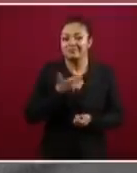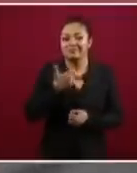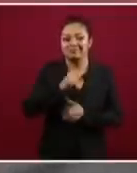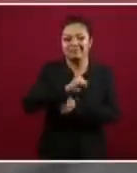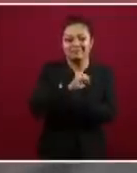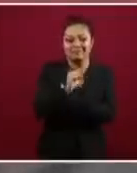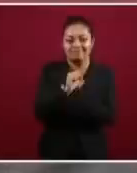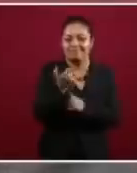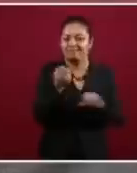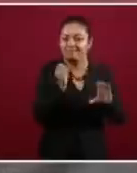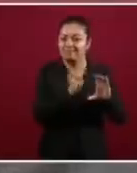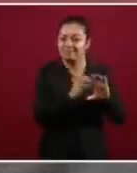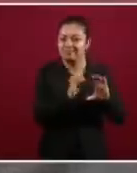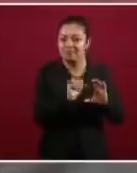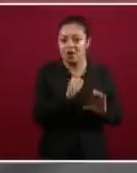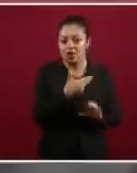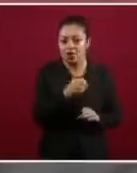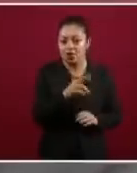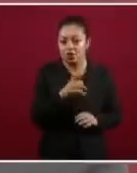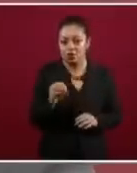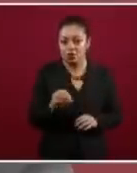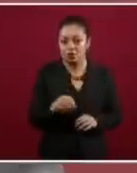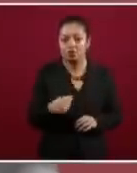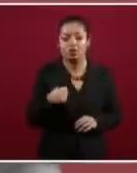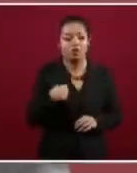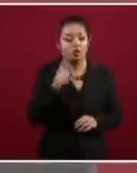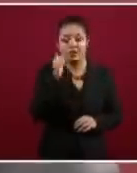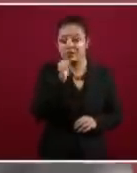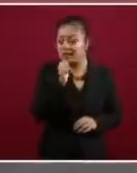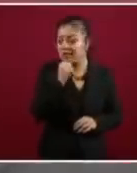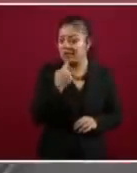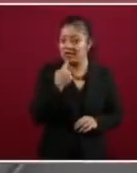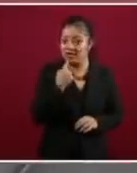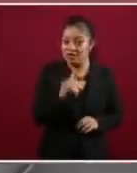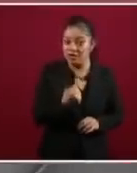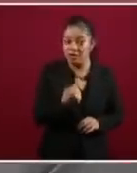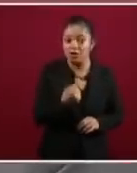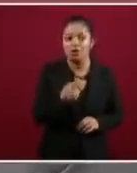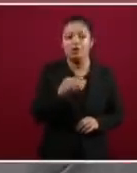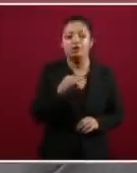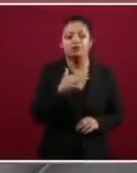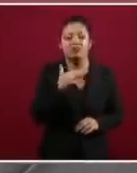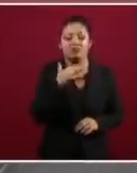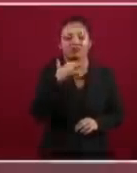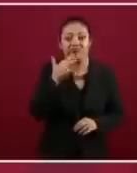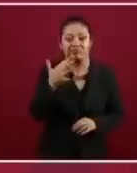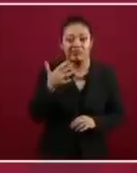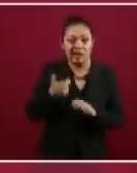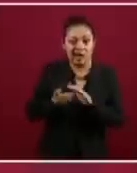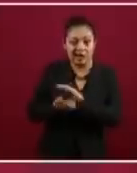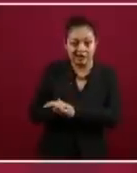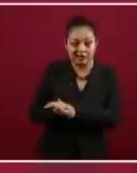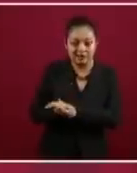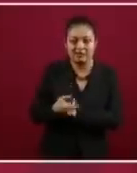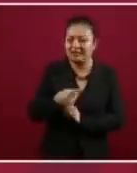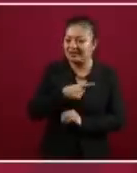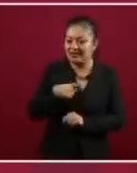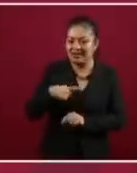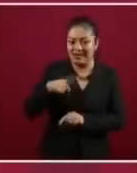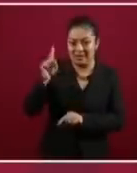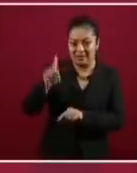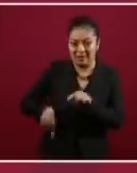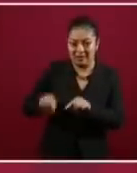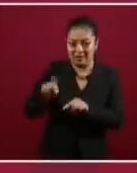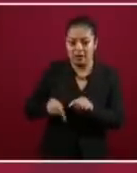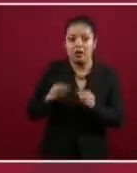Siempre he dicho que la corrupción hay que combatirla no solo por razones de índole moral,